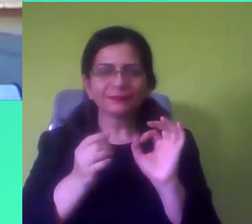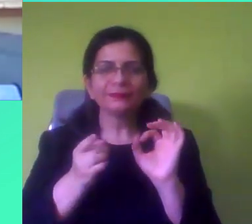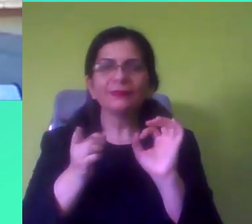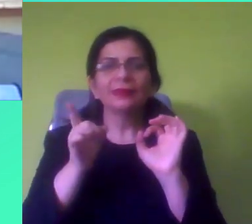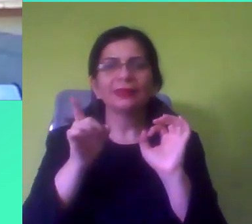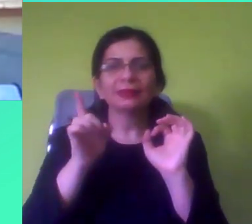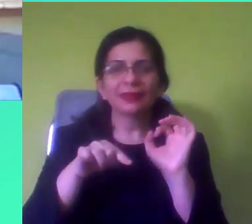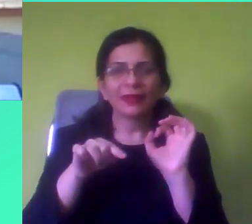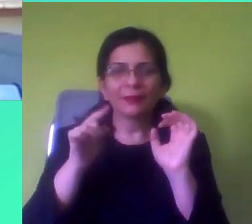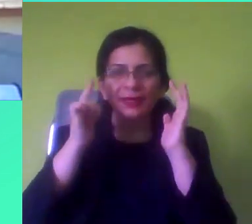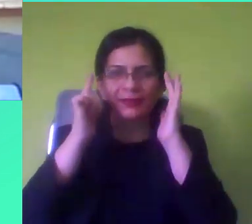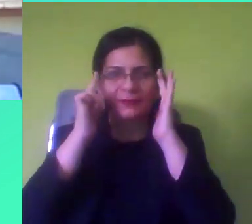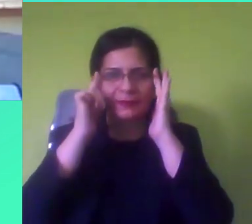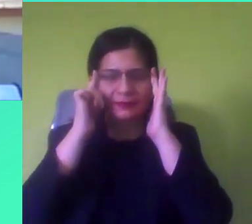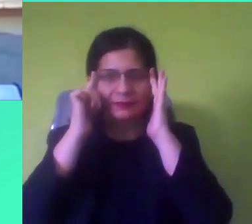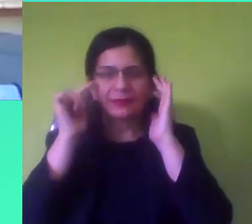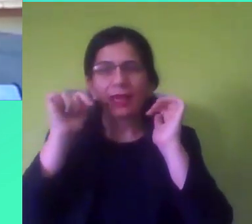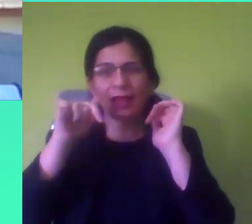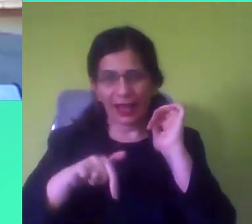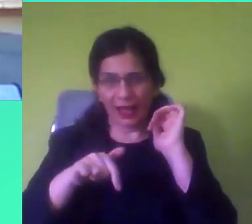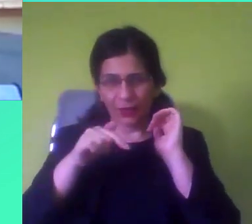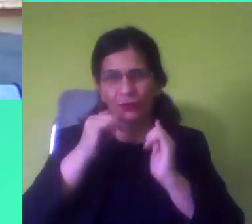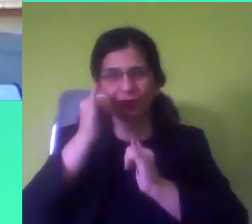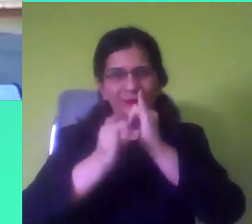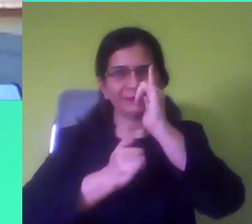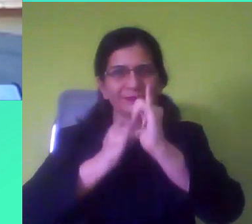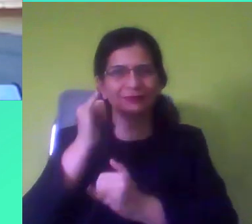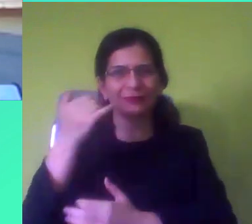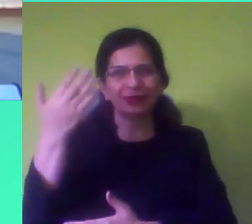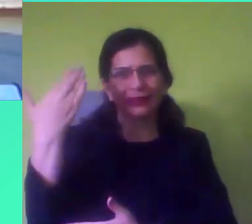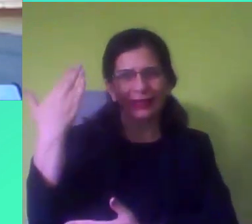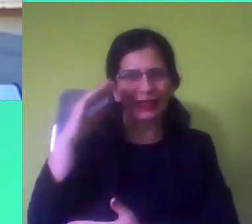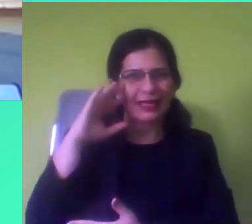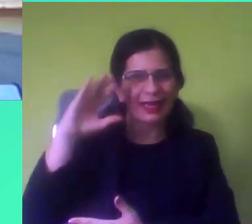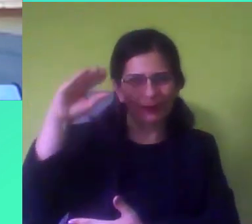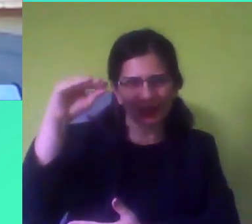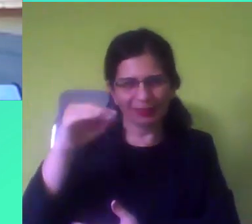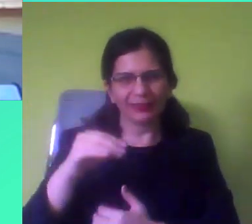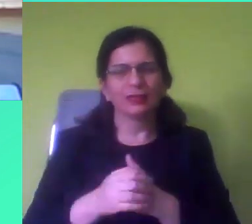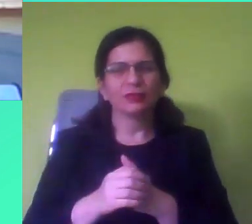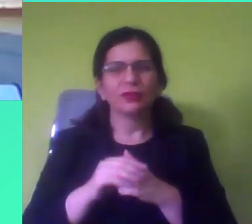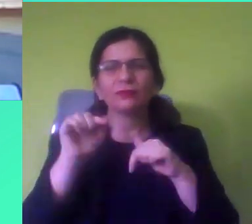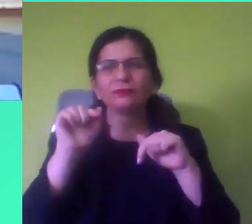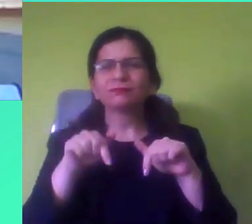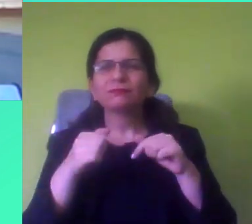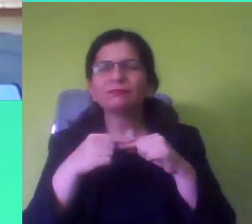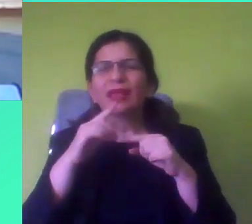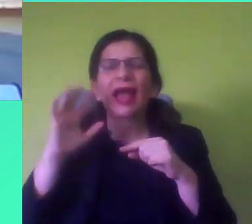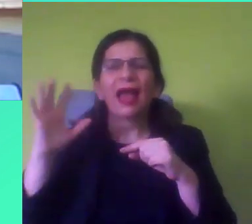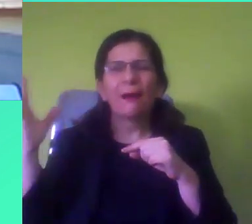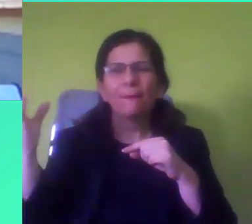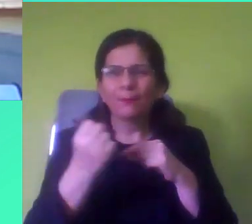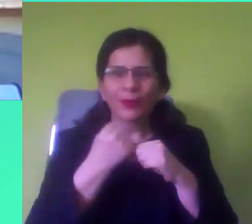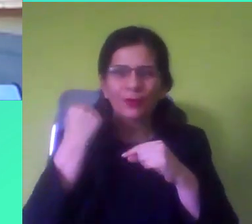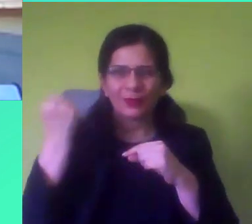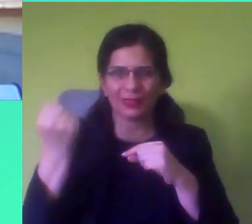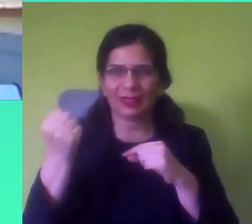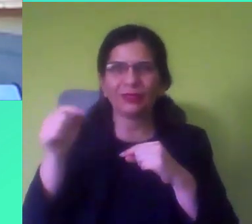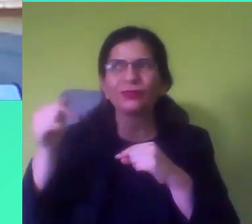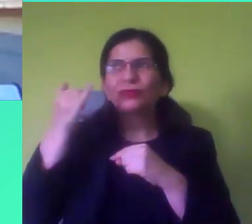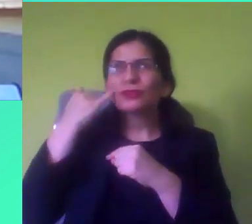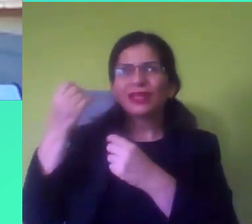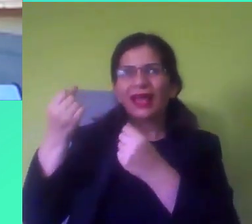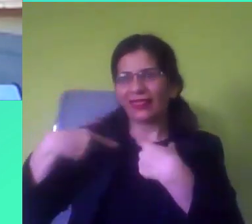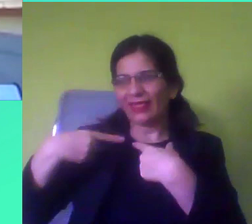También en el marco de esta capacitación y aprovechando que la información del Inventario Nacional